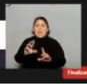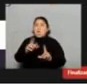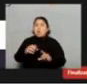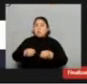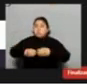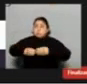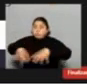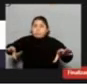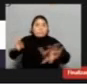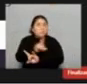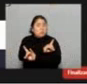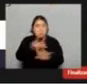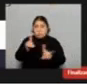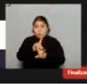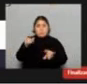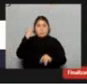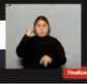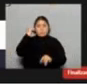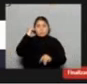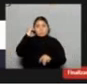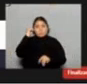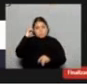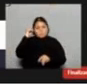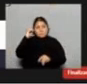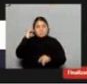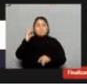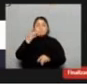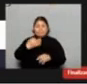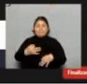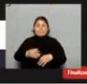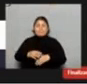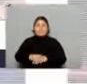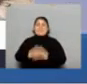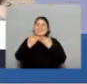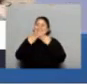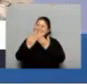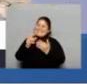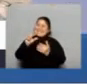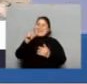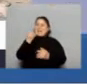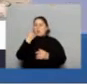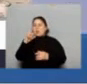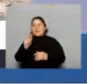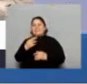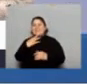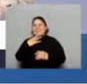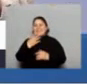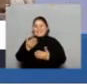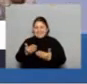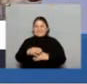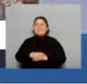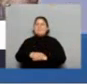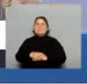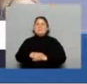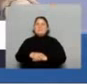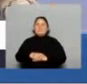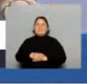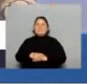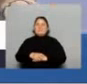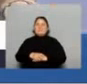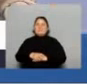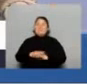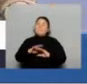más incendios. Bueno, perfecto. Laura, muchas gracias por esta nota y que les sea leve,